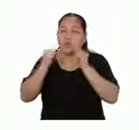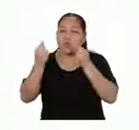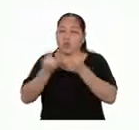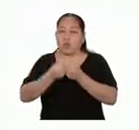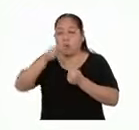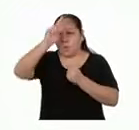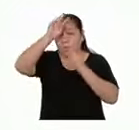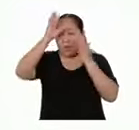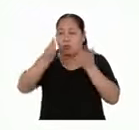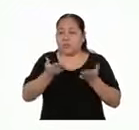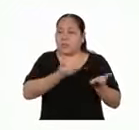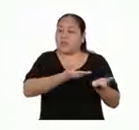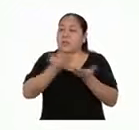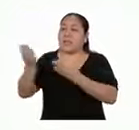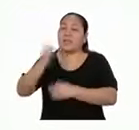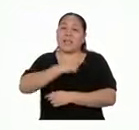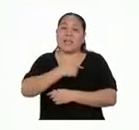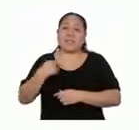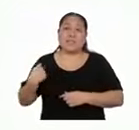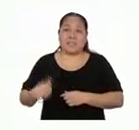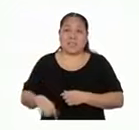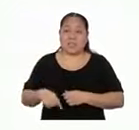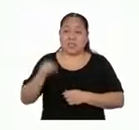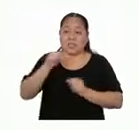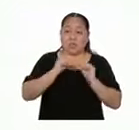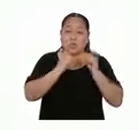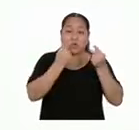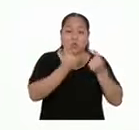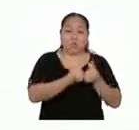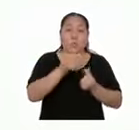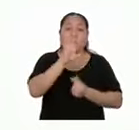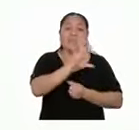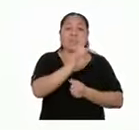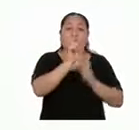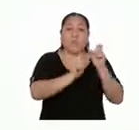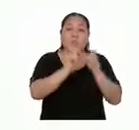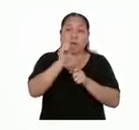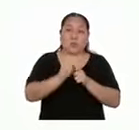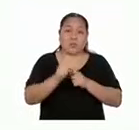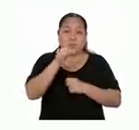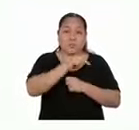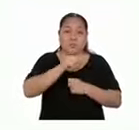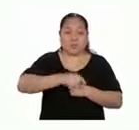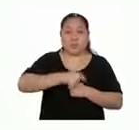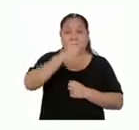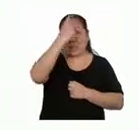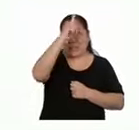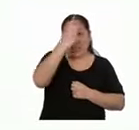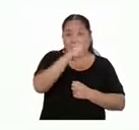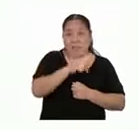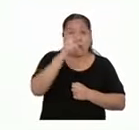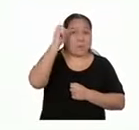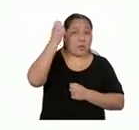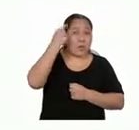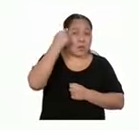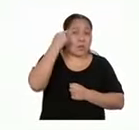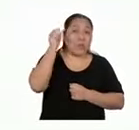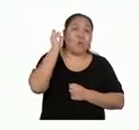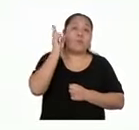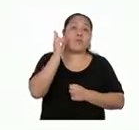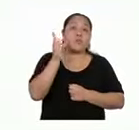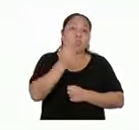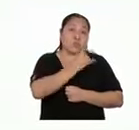fuimos invitados a la China Popular. Éramos una delegación de 5 personas, entre dirigentes sindicales, políticos y